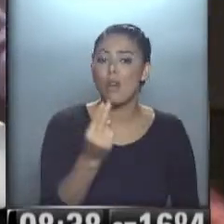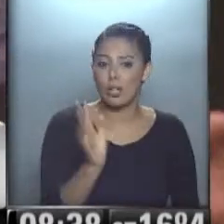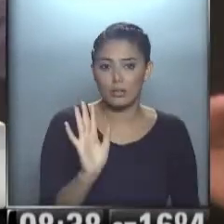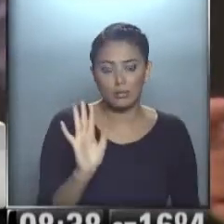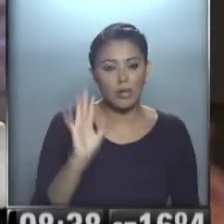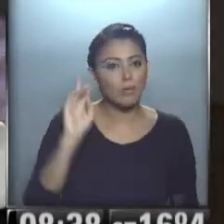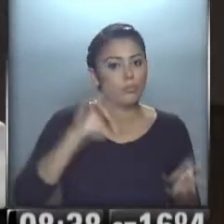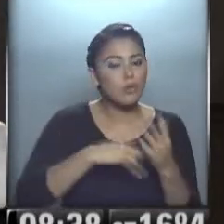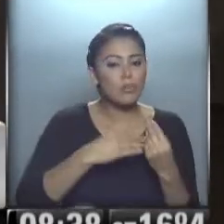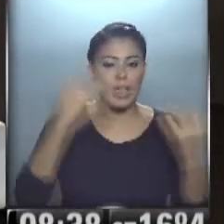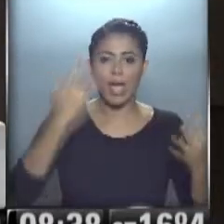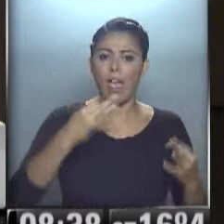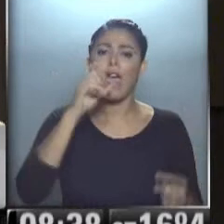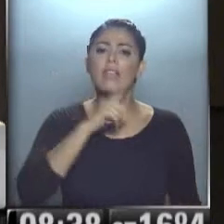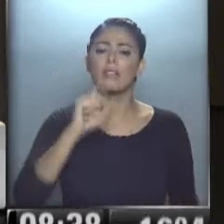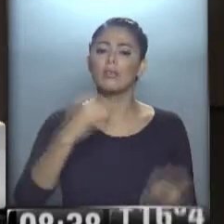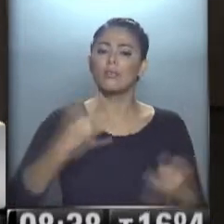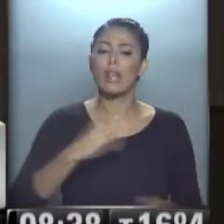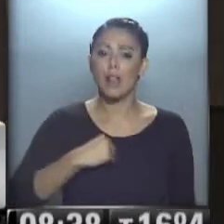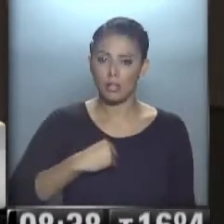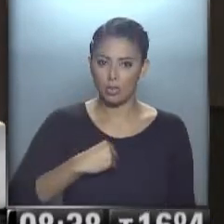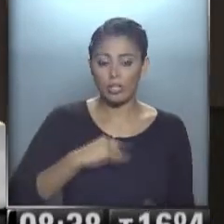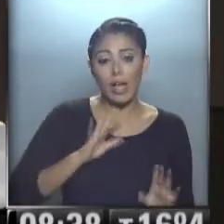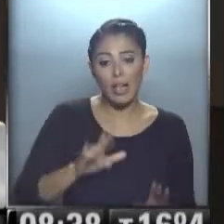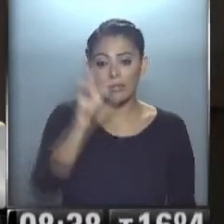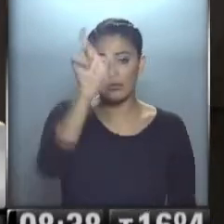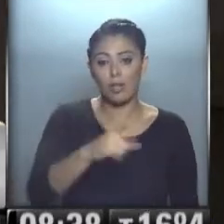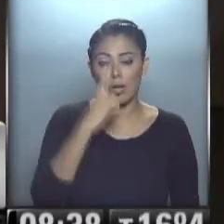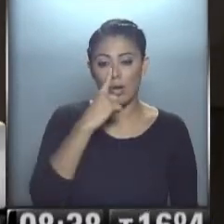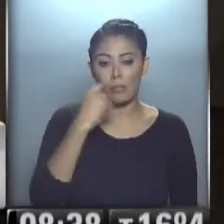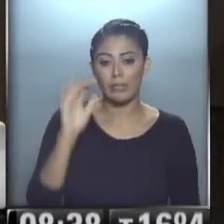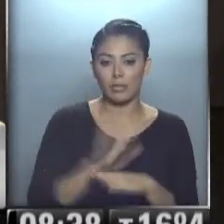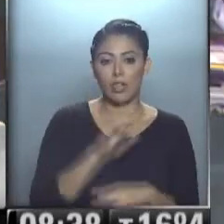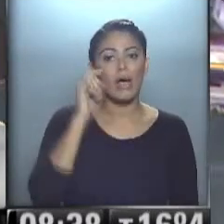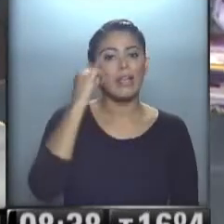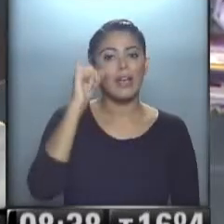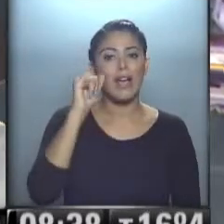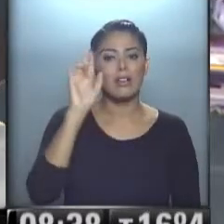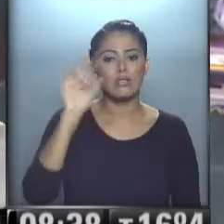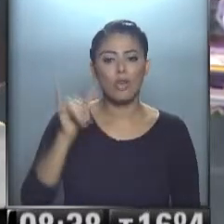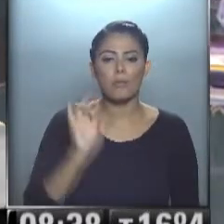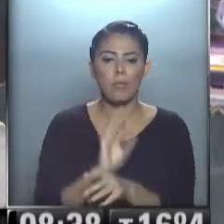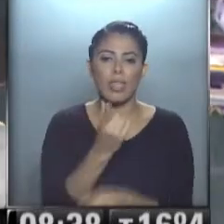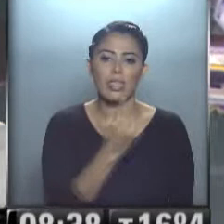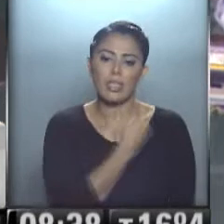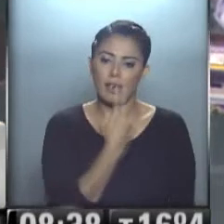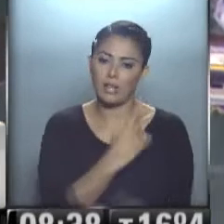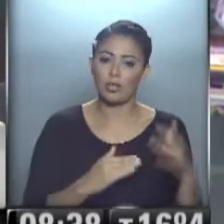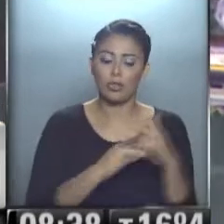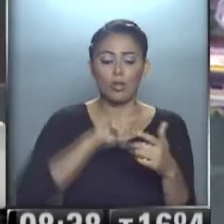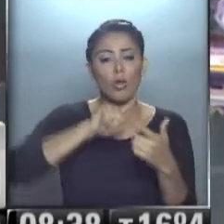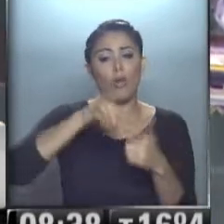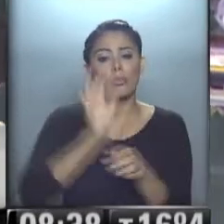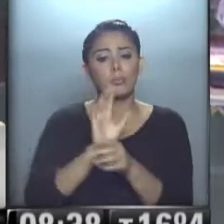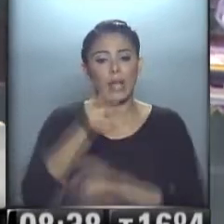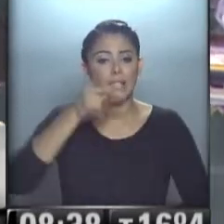que tiene que ver con la ética, con la moral, con la religión. Y ahí está Gustavo Garzón como el director de este grupo, Gonzalo Ortiz Berea como